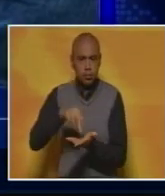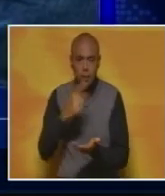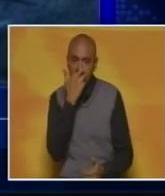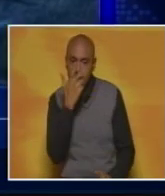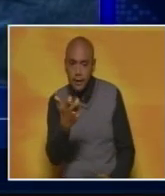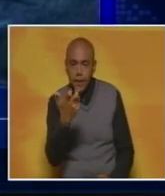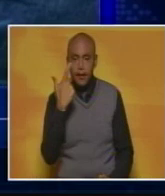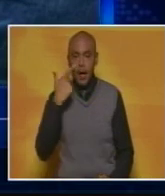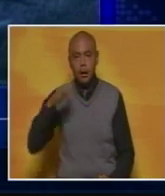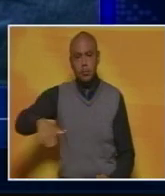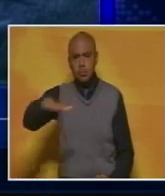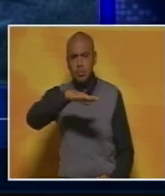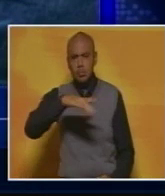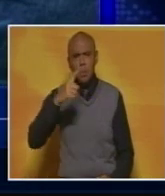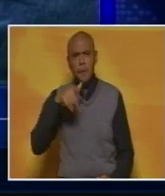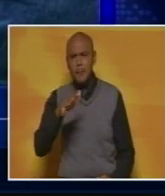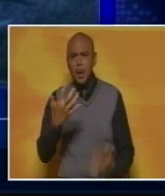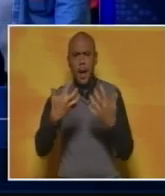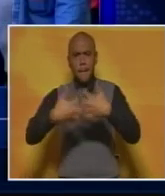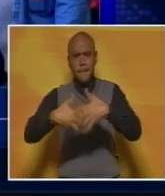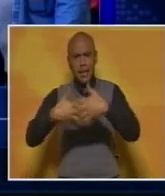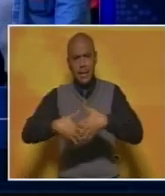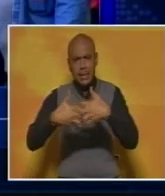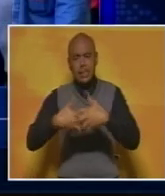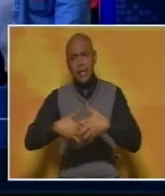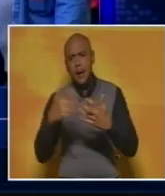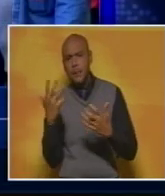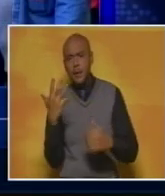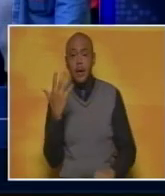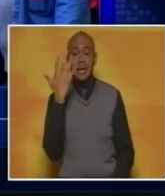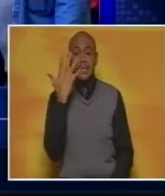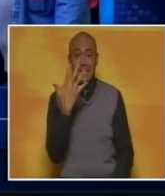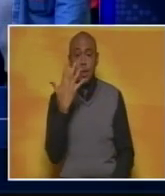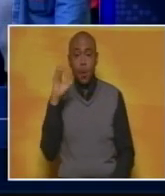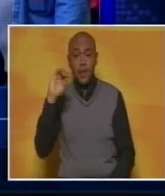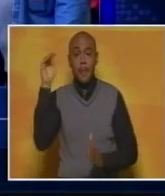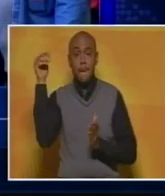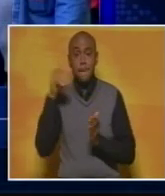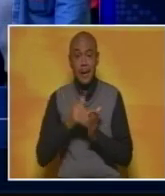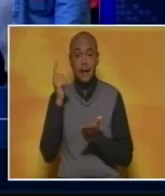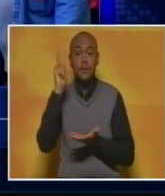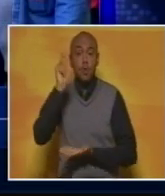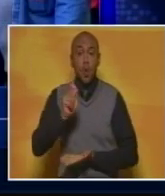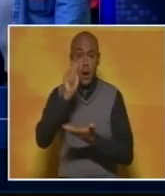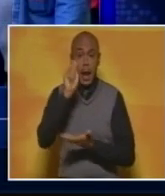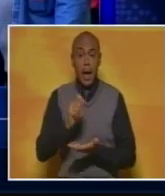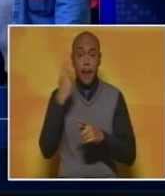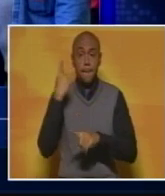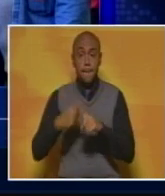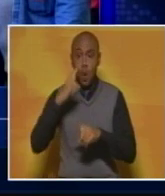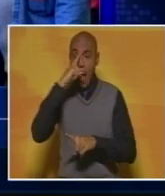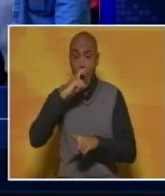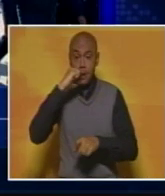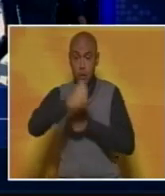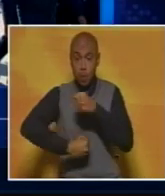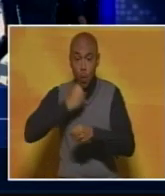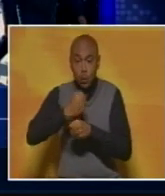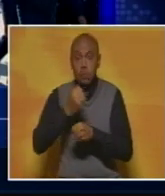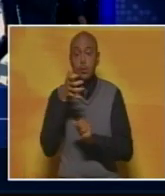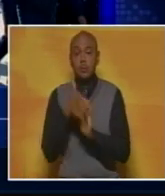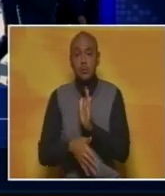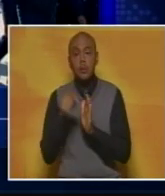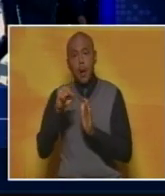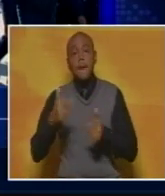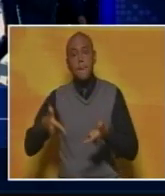esta empresa cuenta con una capacidad instalada de producción que supera las 50.000 toneladas anuales y puede construir